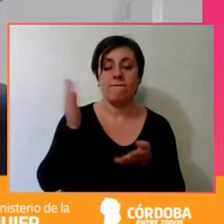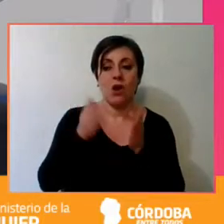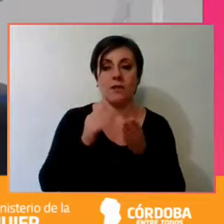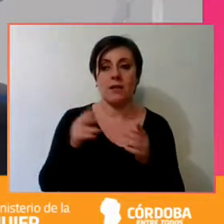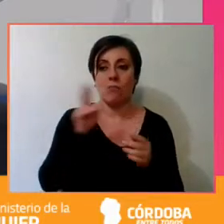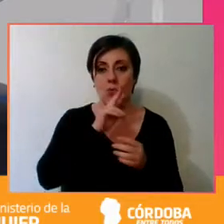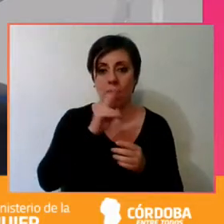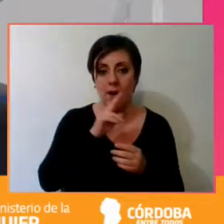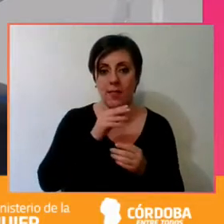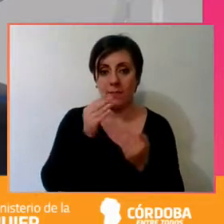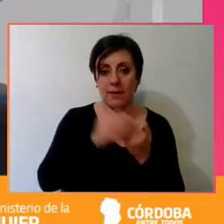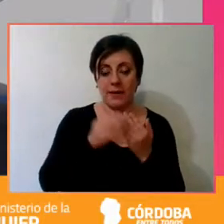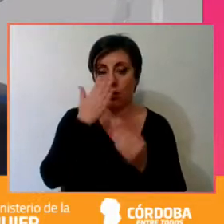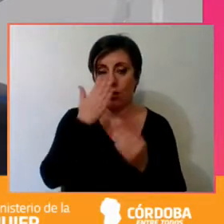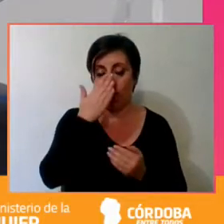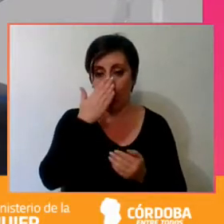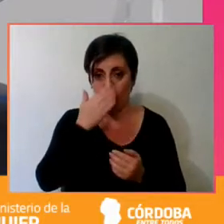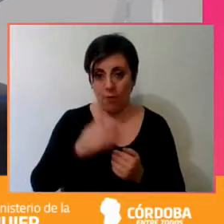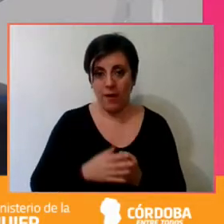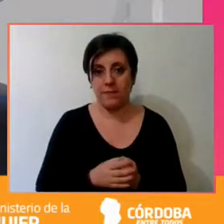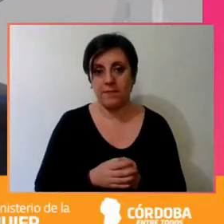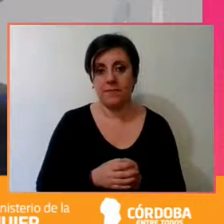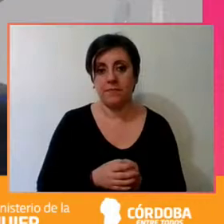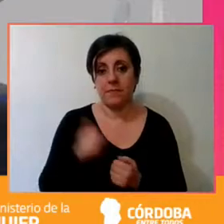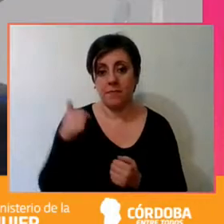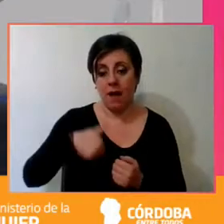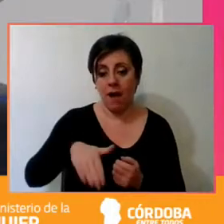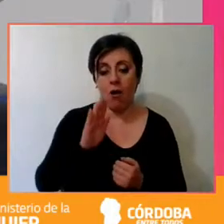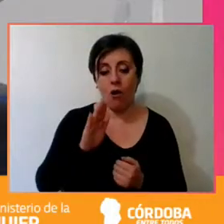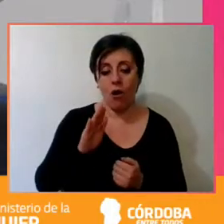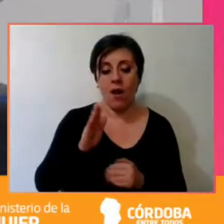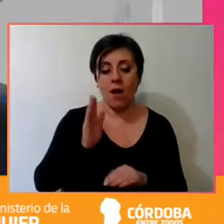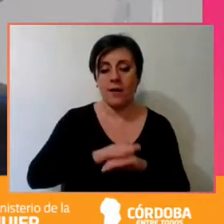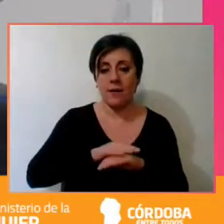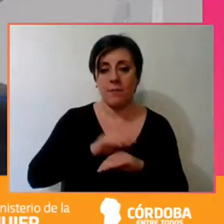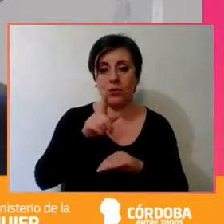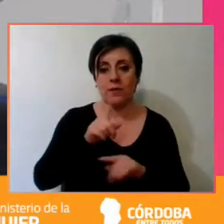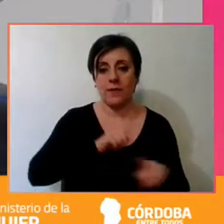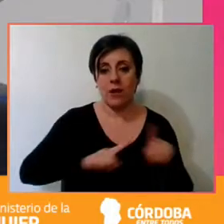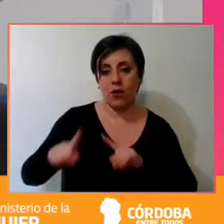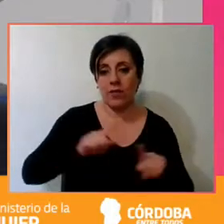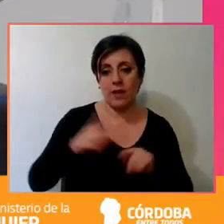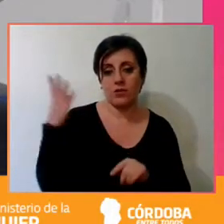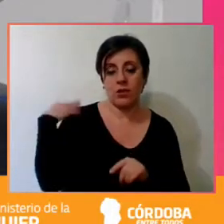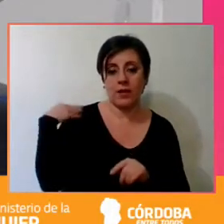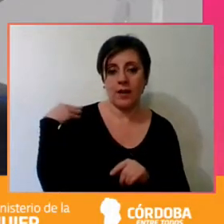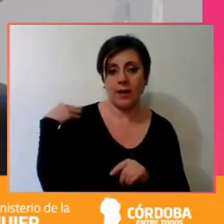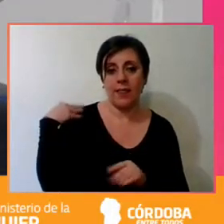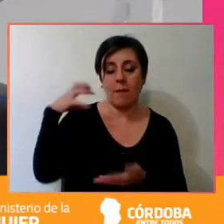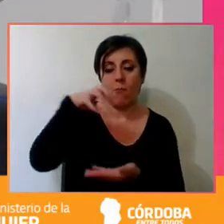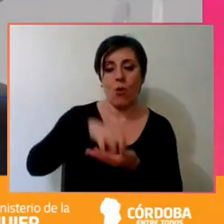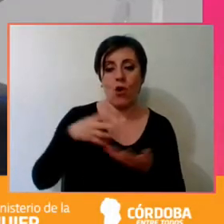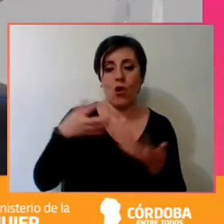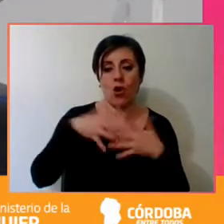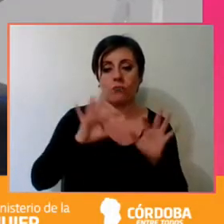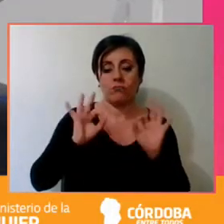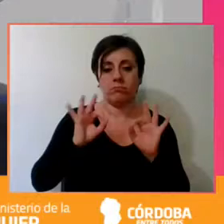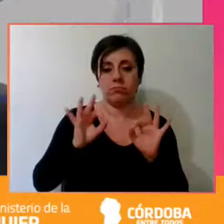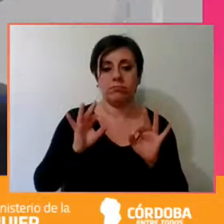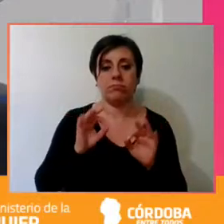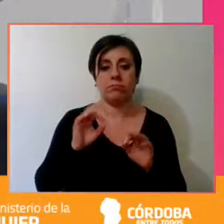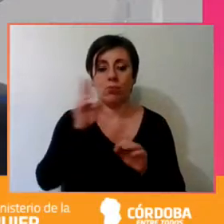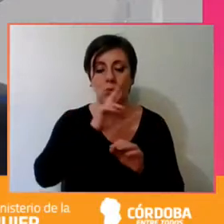de Córdoba. Ella actualmente es quien está a cargo de la Coordinación General del Polo Integral de la Mujer en Situación de Violencia, que es